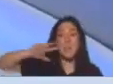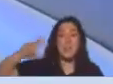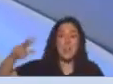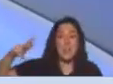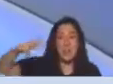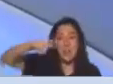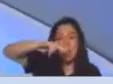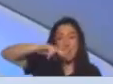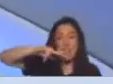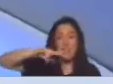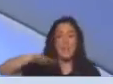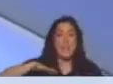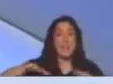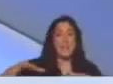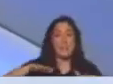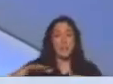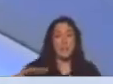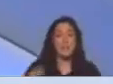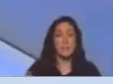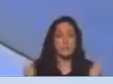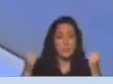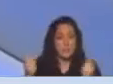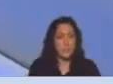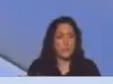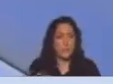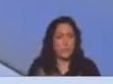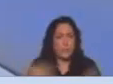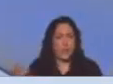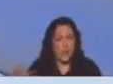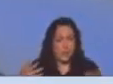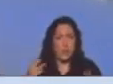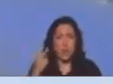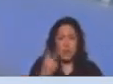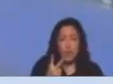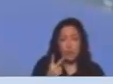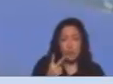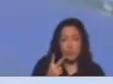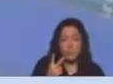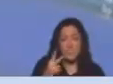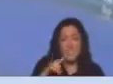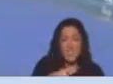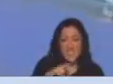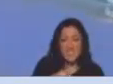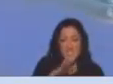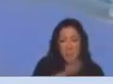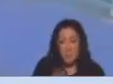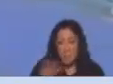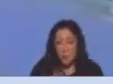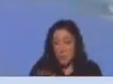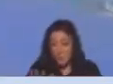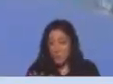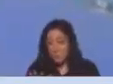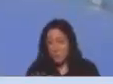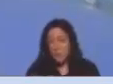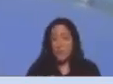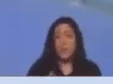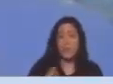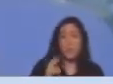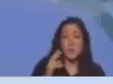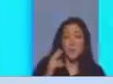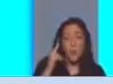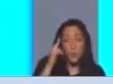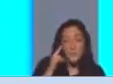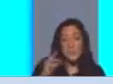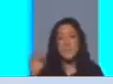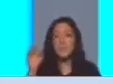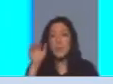de actividades espaciales es un esfuerzo Monumental para hacer estos dos primeros se fueron necesario 900